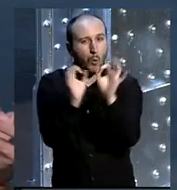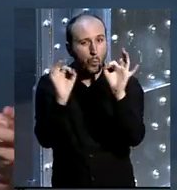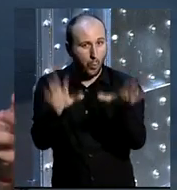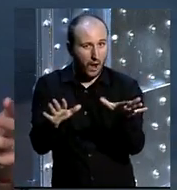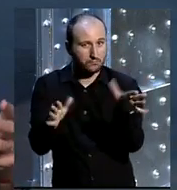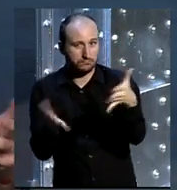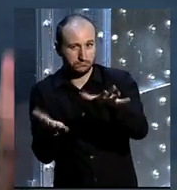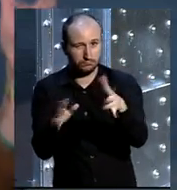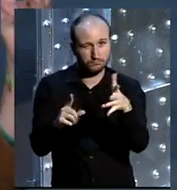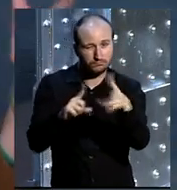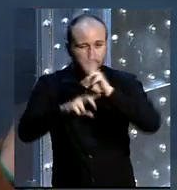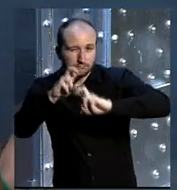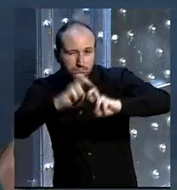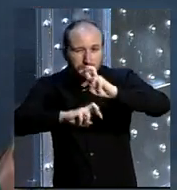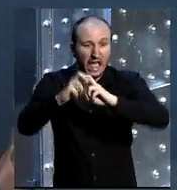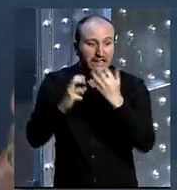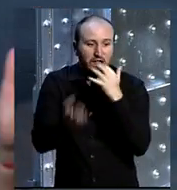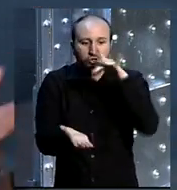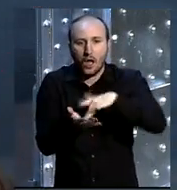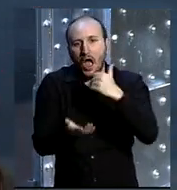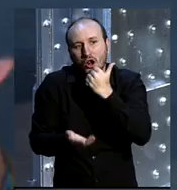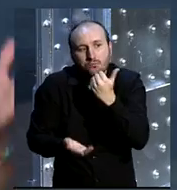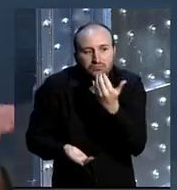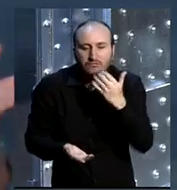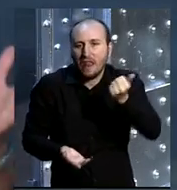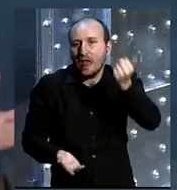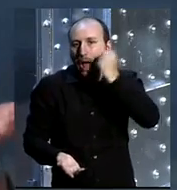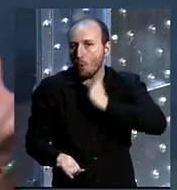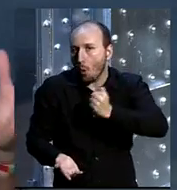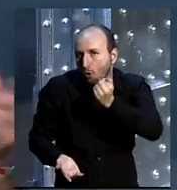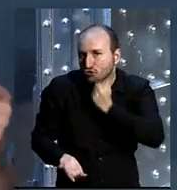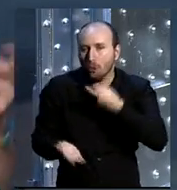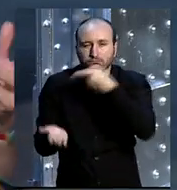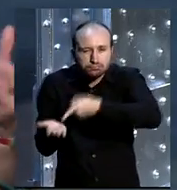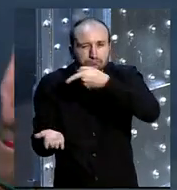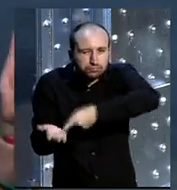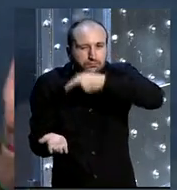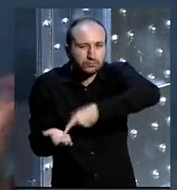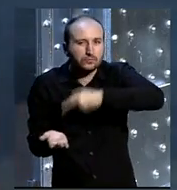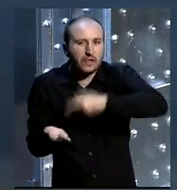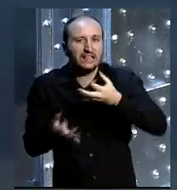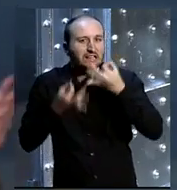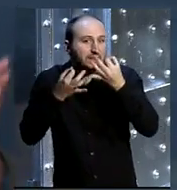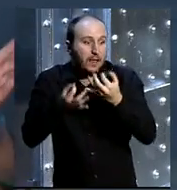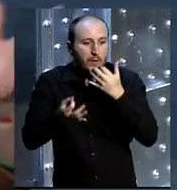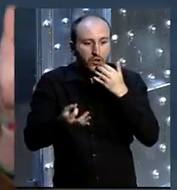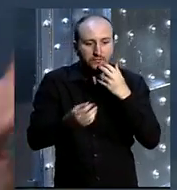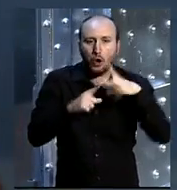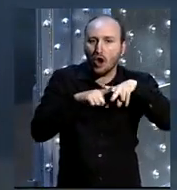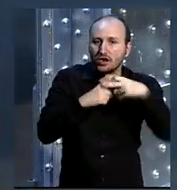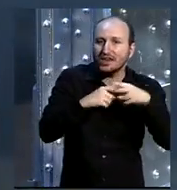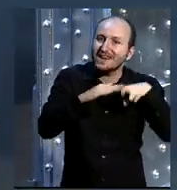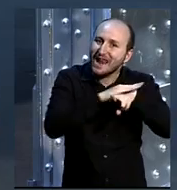un abuso en un momento determinado, que haya un mecanismo de, pues, digamos,